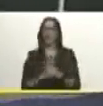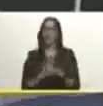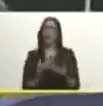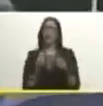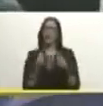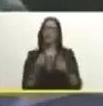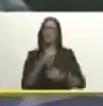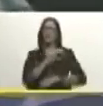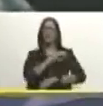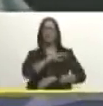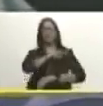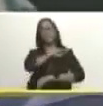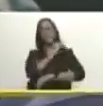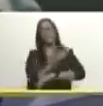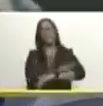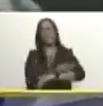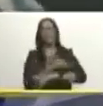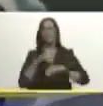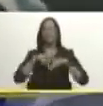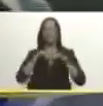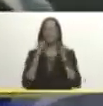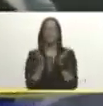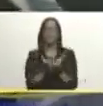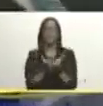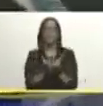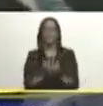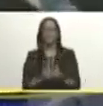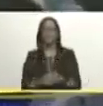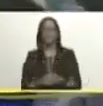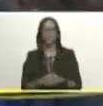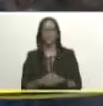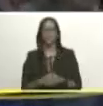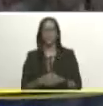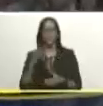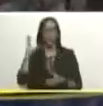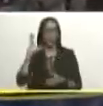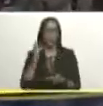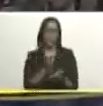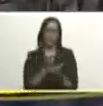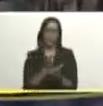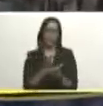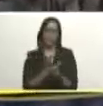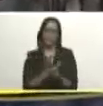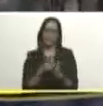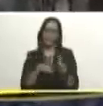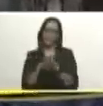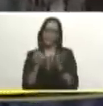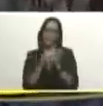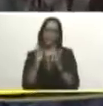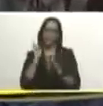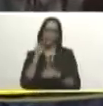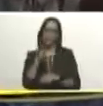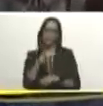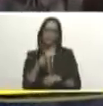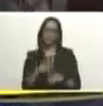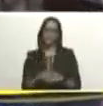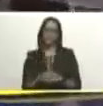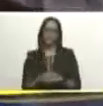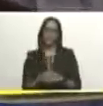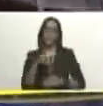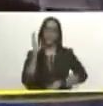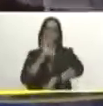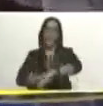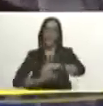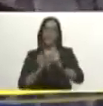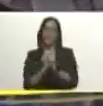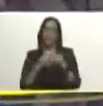mundo. ¡Que viva la patria! Bueno, por la patria siempre. Bueno, para adelante. ¿De dónde es usted? Barcelona, Estado